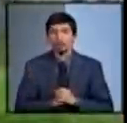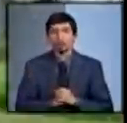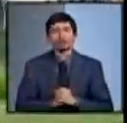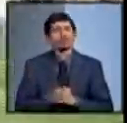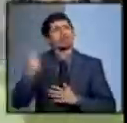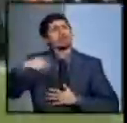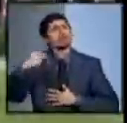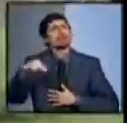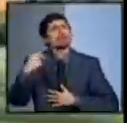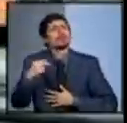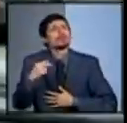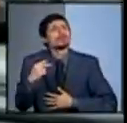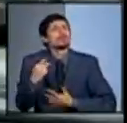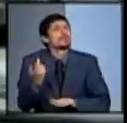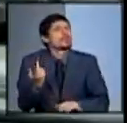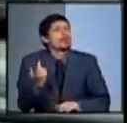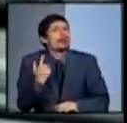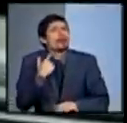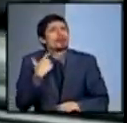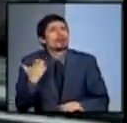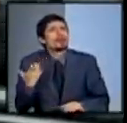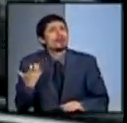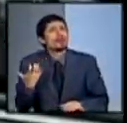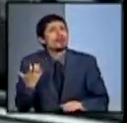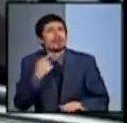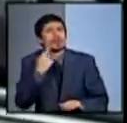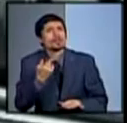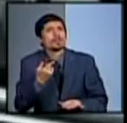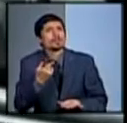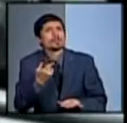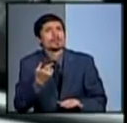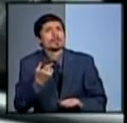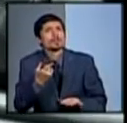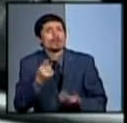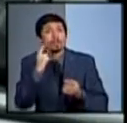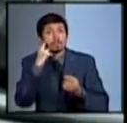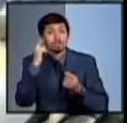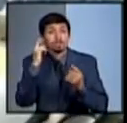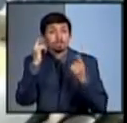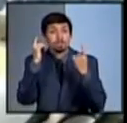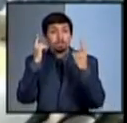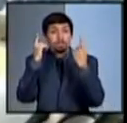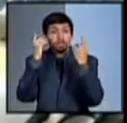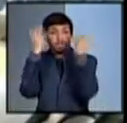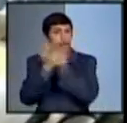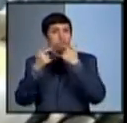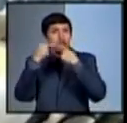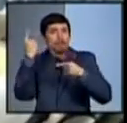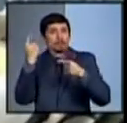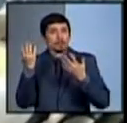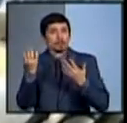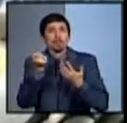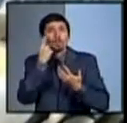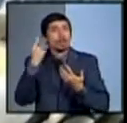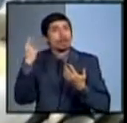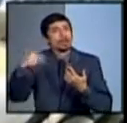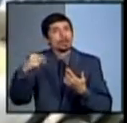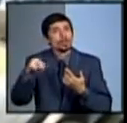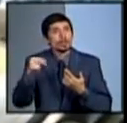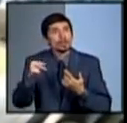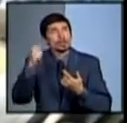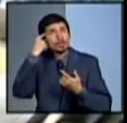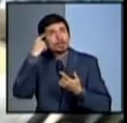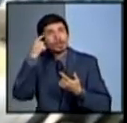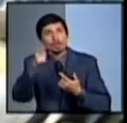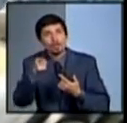Oye, ¿qué noticia crees tú, Héctor, que ¿sí? fue como desconcertante para ti en lo personal? ¿Qué noticia te dijiste durante